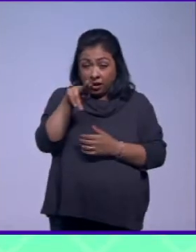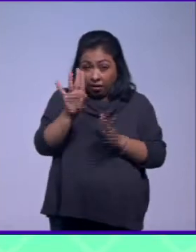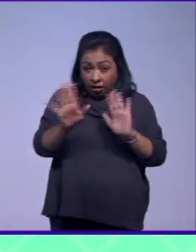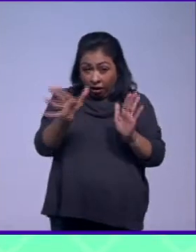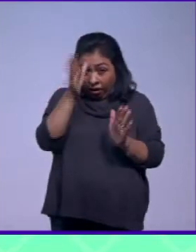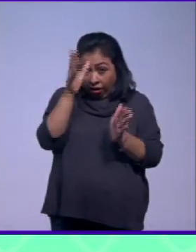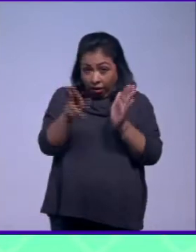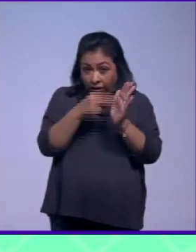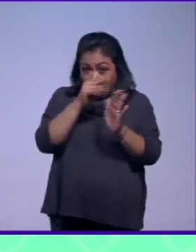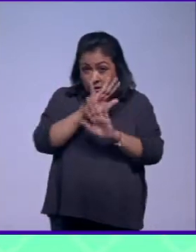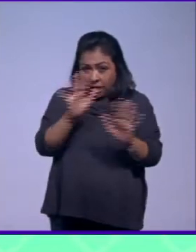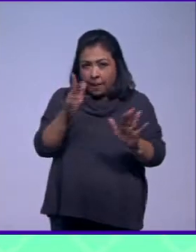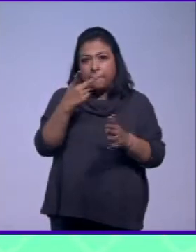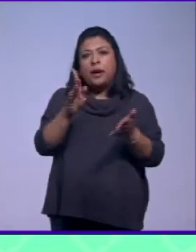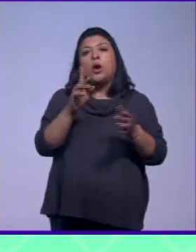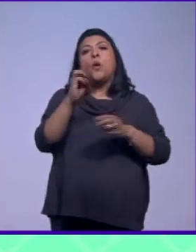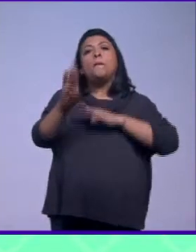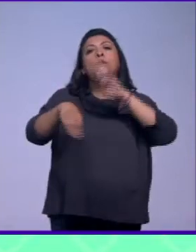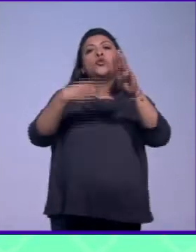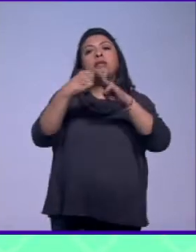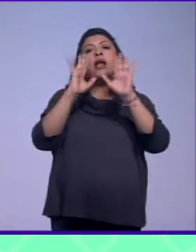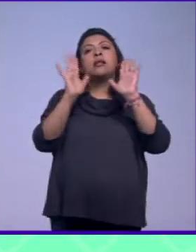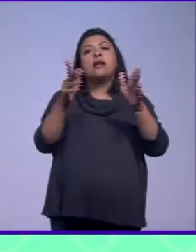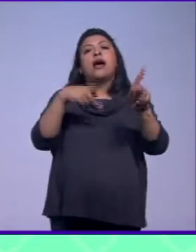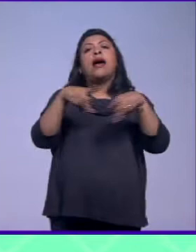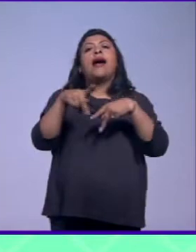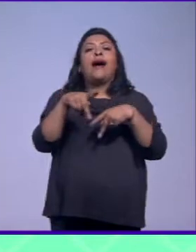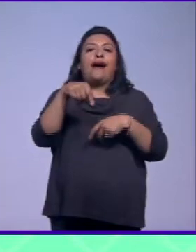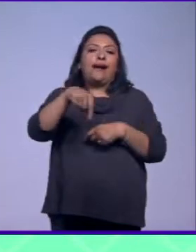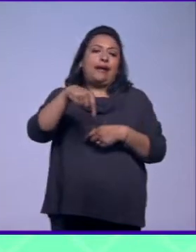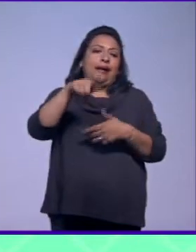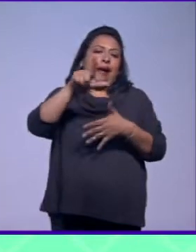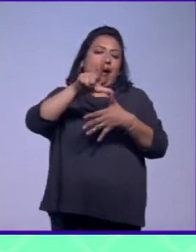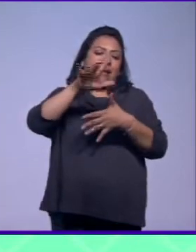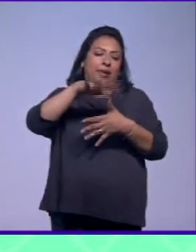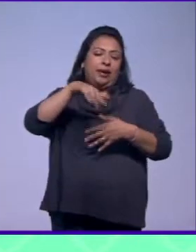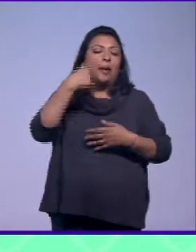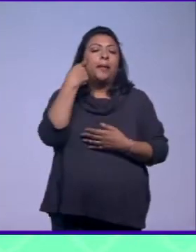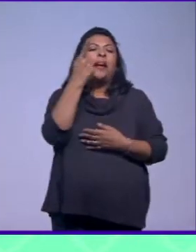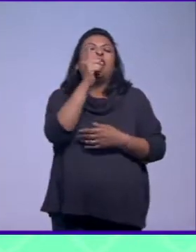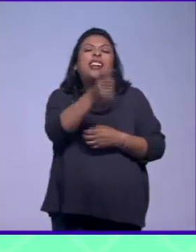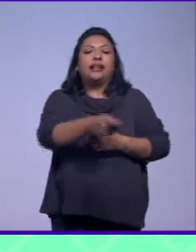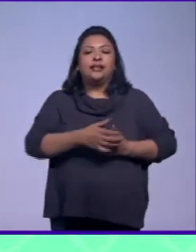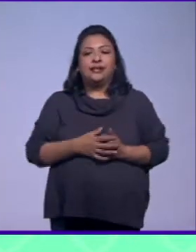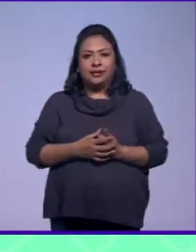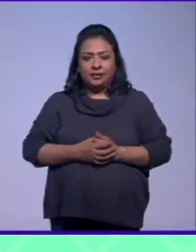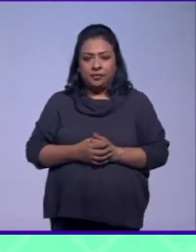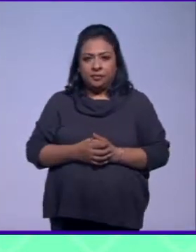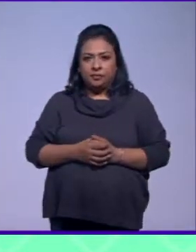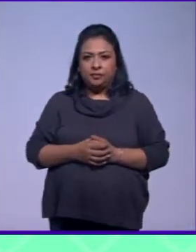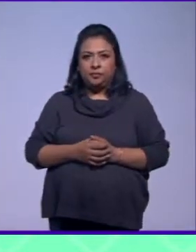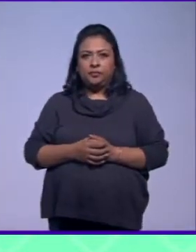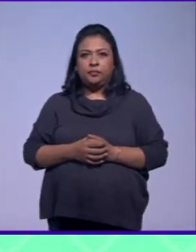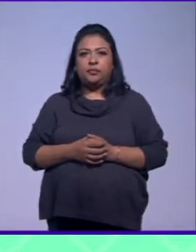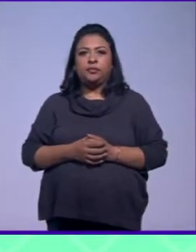pero ya tenemos mundial tratado de libre mundial en américa de loja te vamos a ver de qué se trata